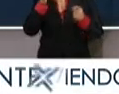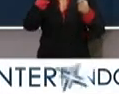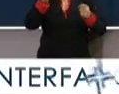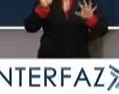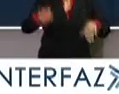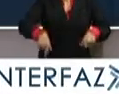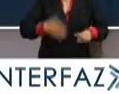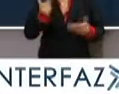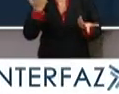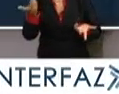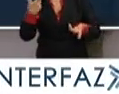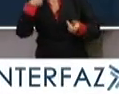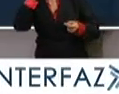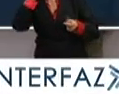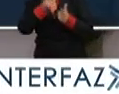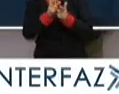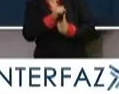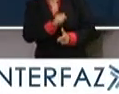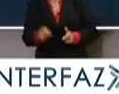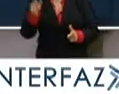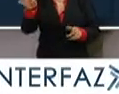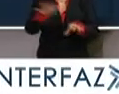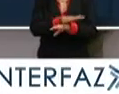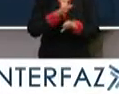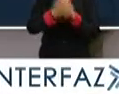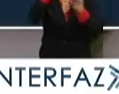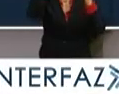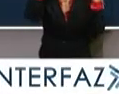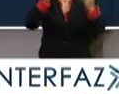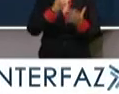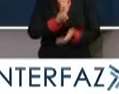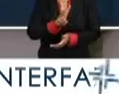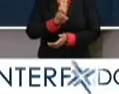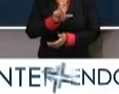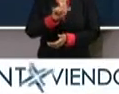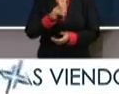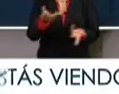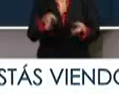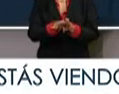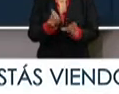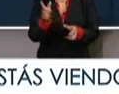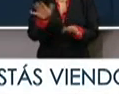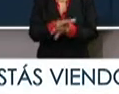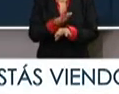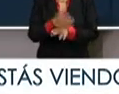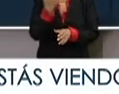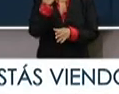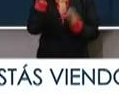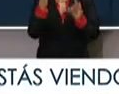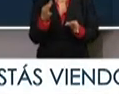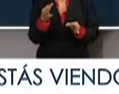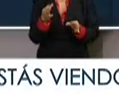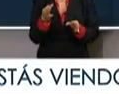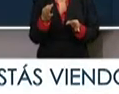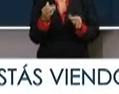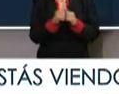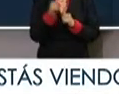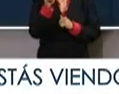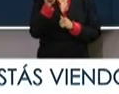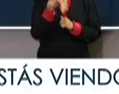de inseguridad, todo tiene que ver con eso, con el cambio de valores. ¿Cómo podemos salir de ello? A